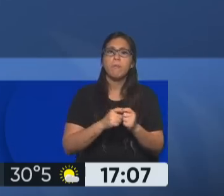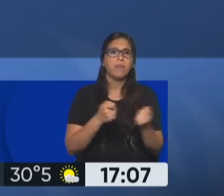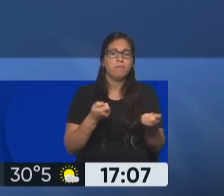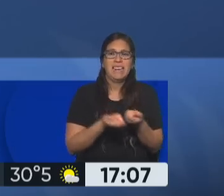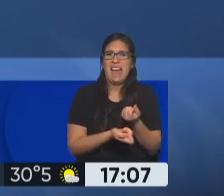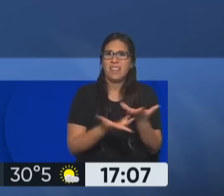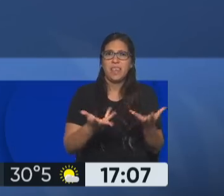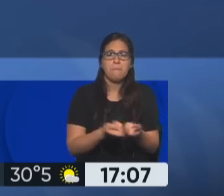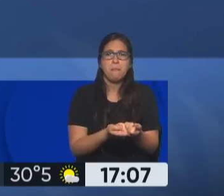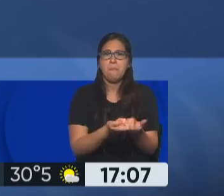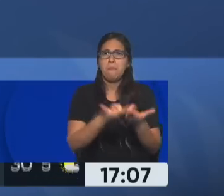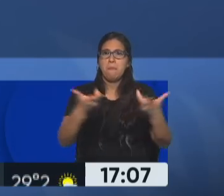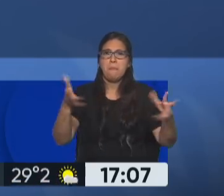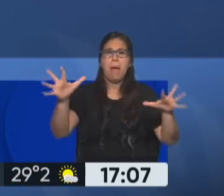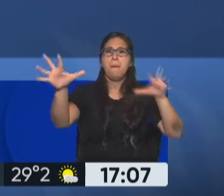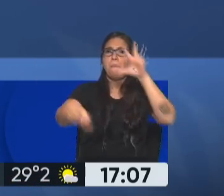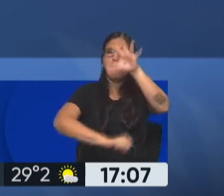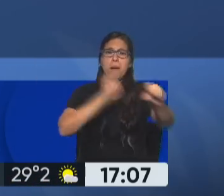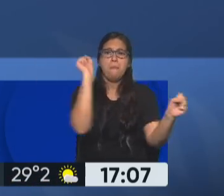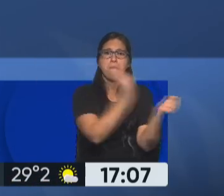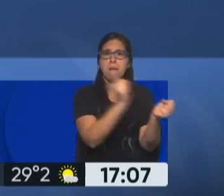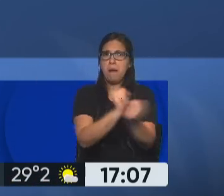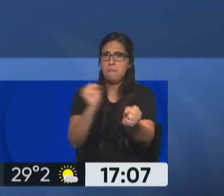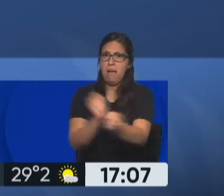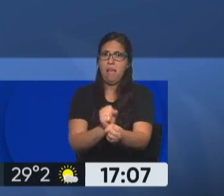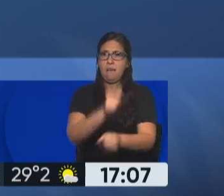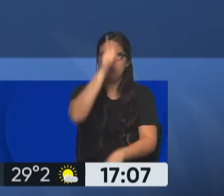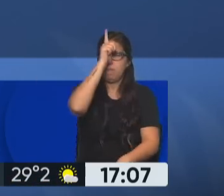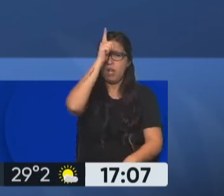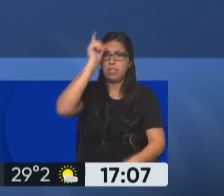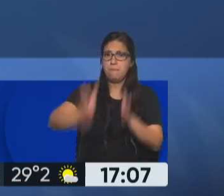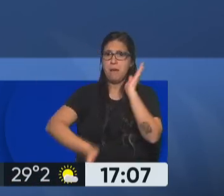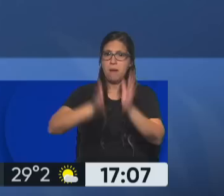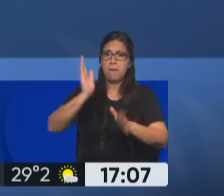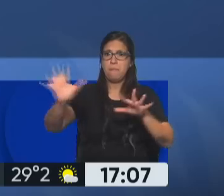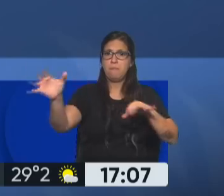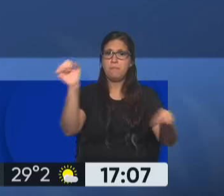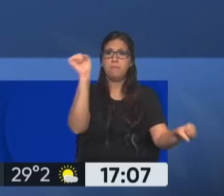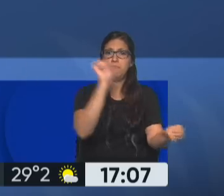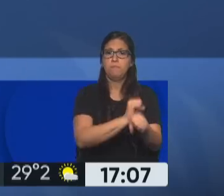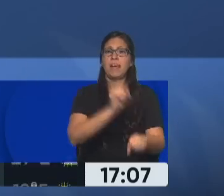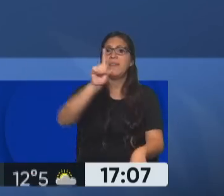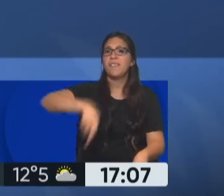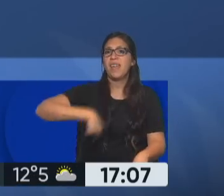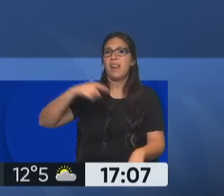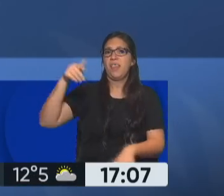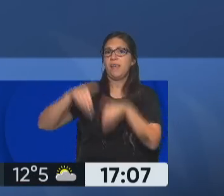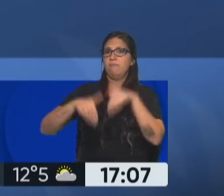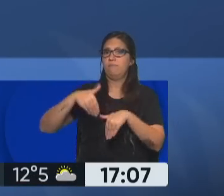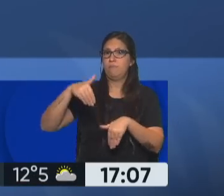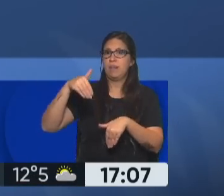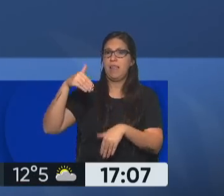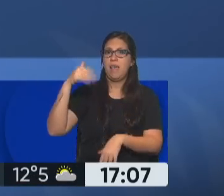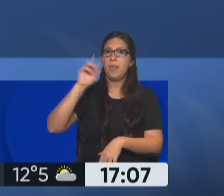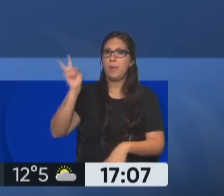arbitrary detentions, as well as disproportionate use of force reported in the aftermath of the presidential elections in Venezuela,